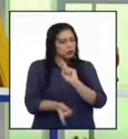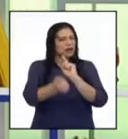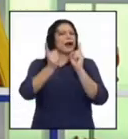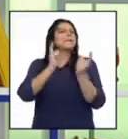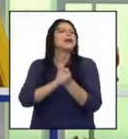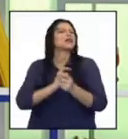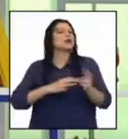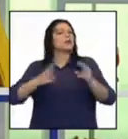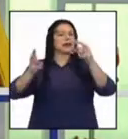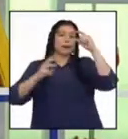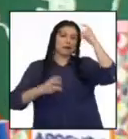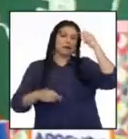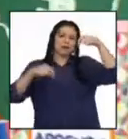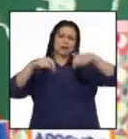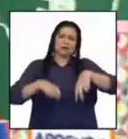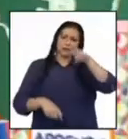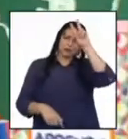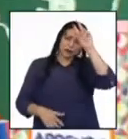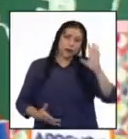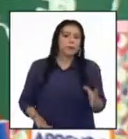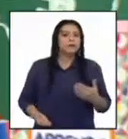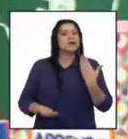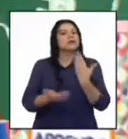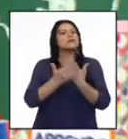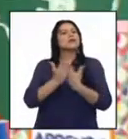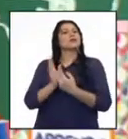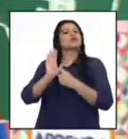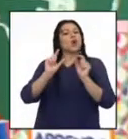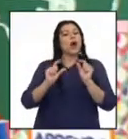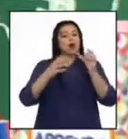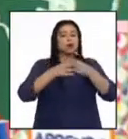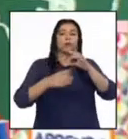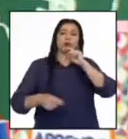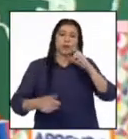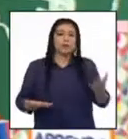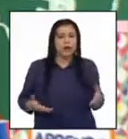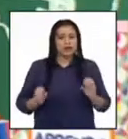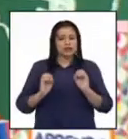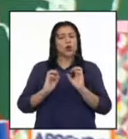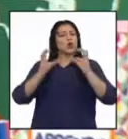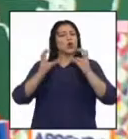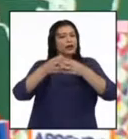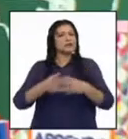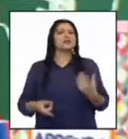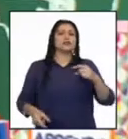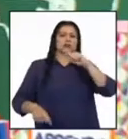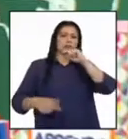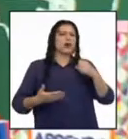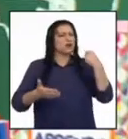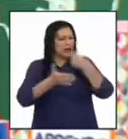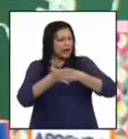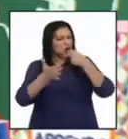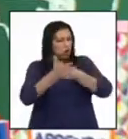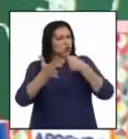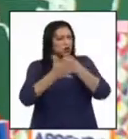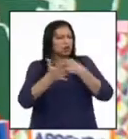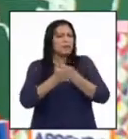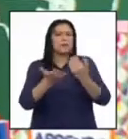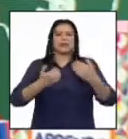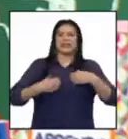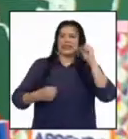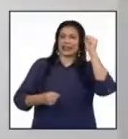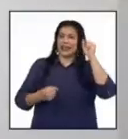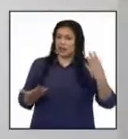dinámica político-electoral del país. Se puso en evidencia a grupos de mujeres y organizaciones femeninas que lucharon para conquistar sus